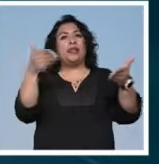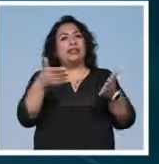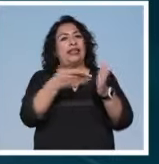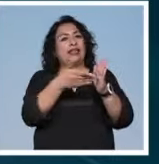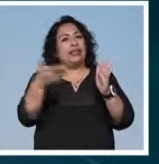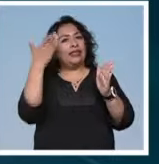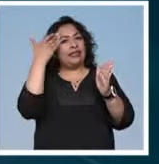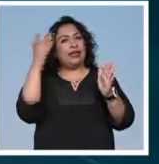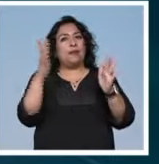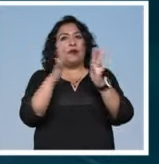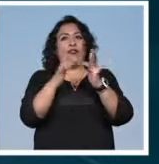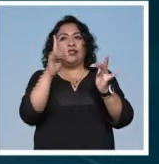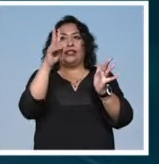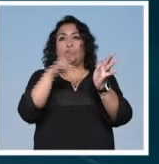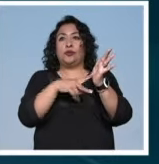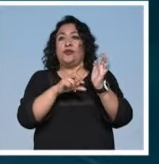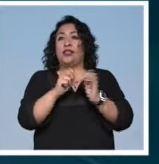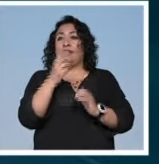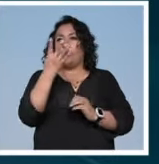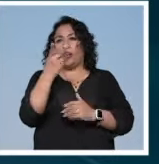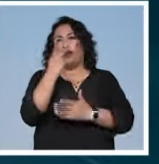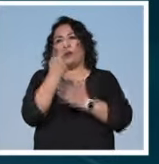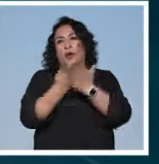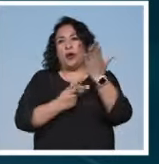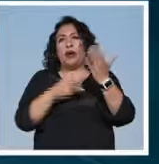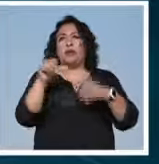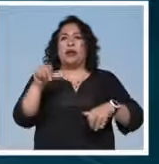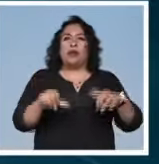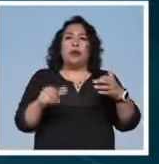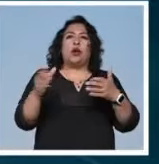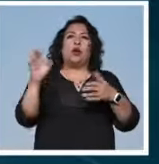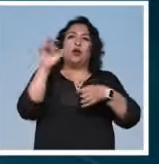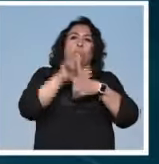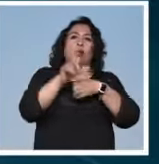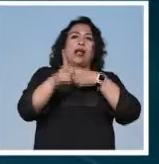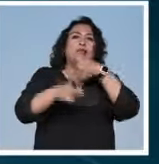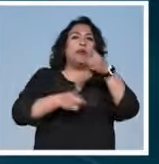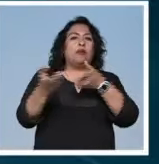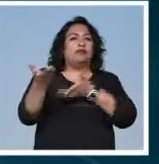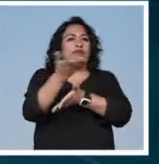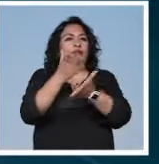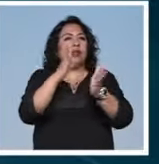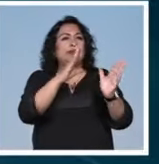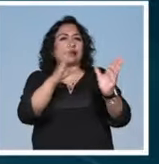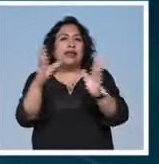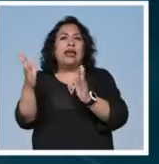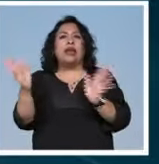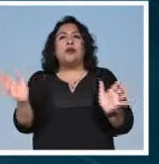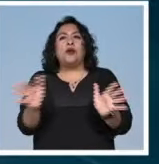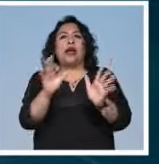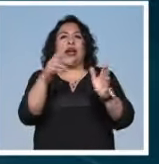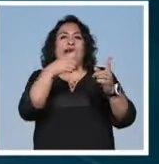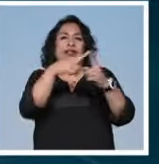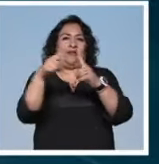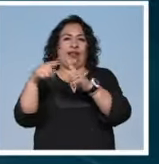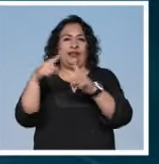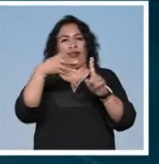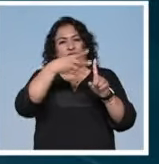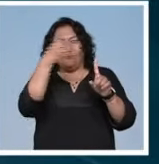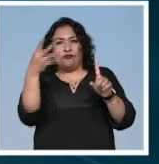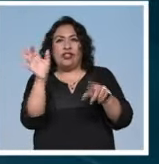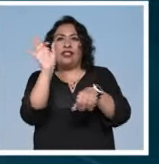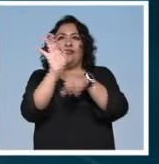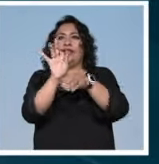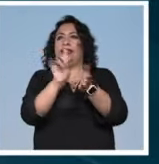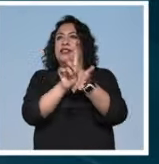francesa 2024, un programa de actividades culturales, deportivas, de cooperación académica y promoción en la diversidad sexual y defensa